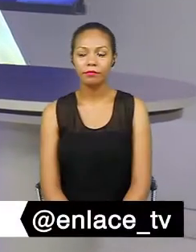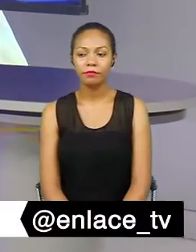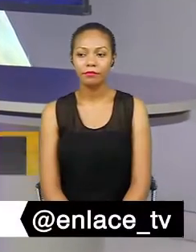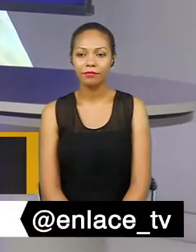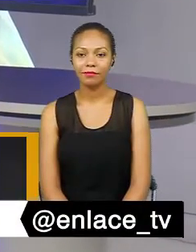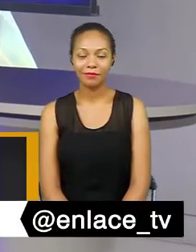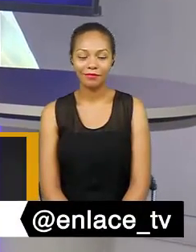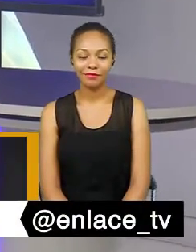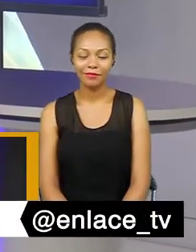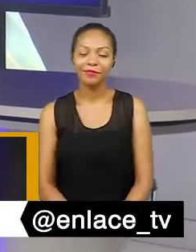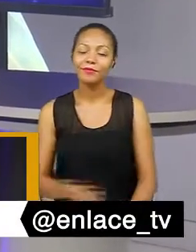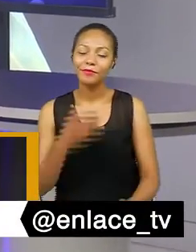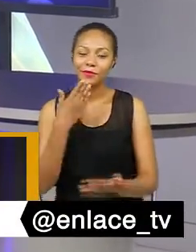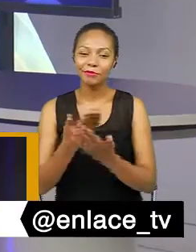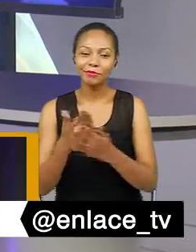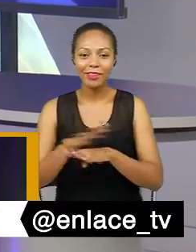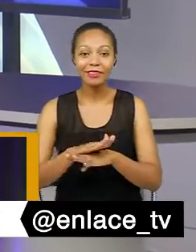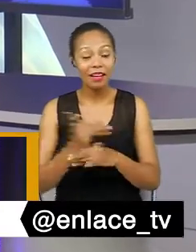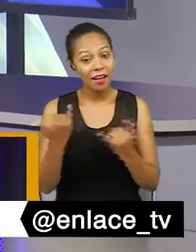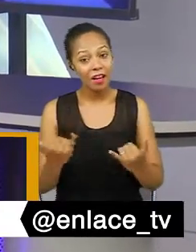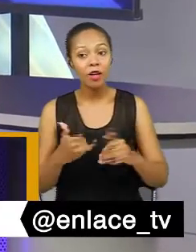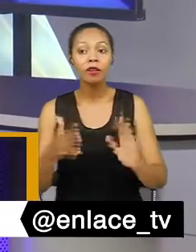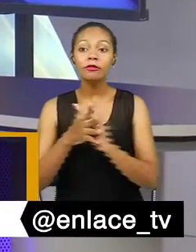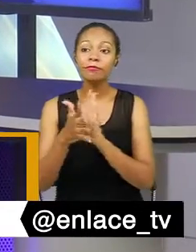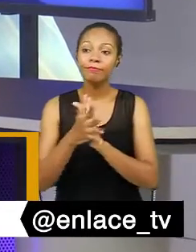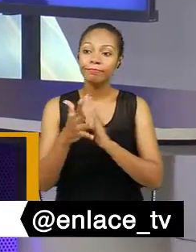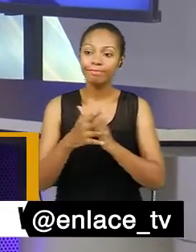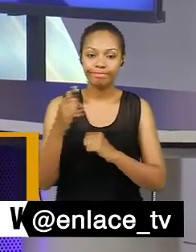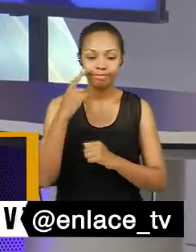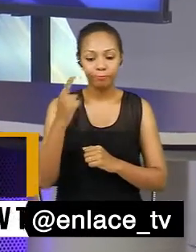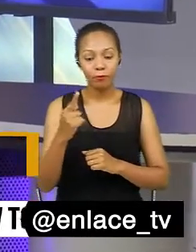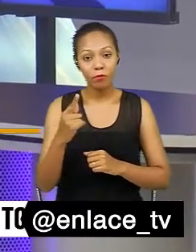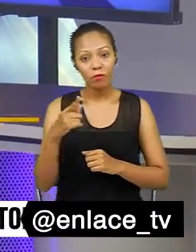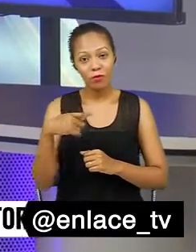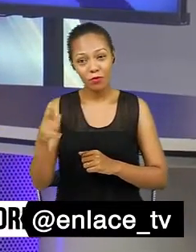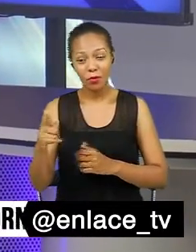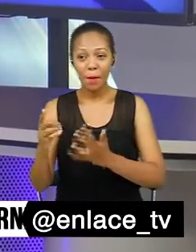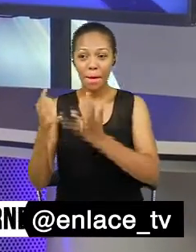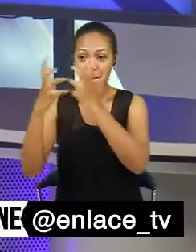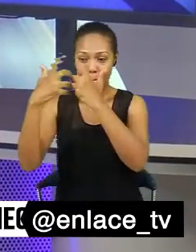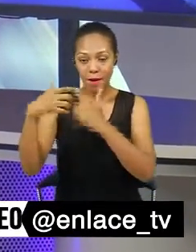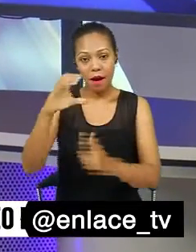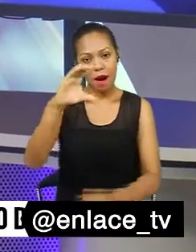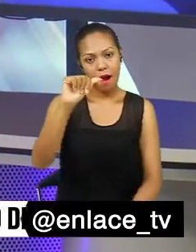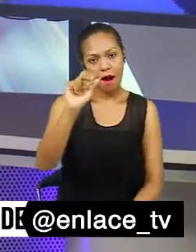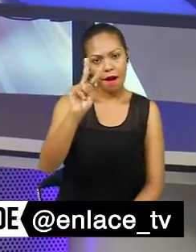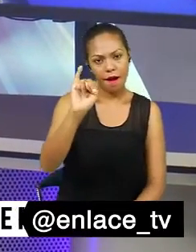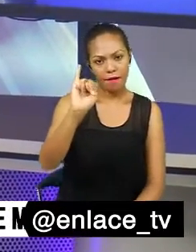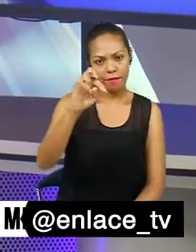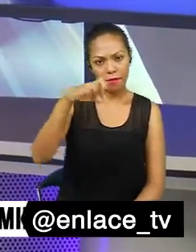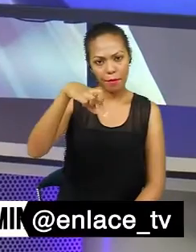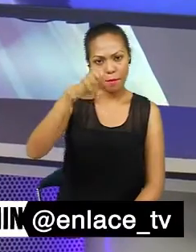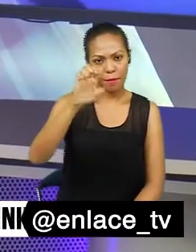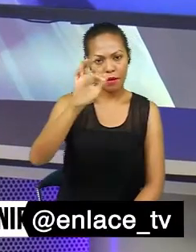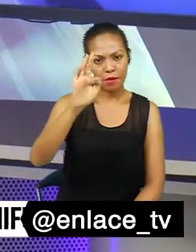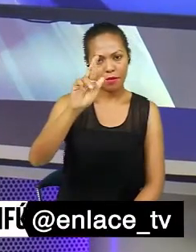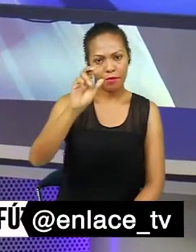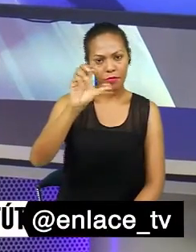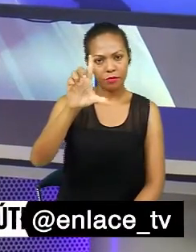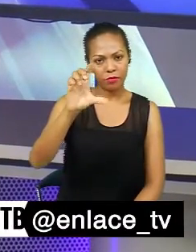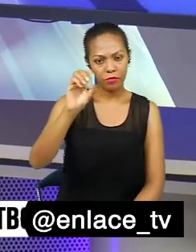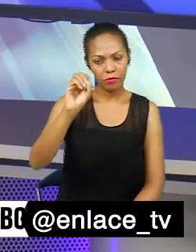Buenas tardes, inicio esta información contándoles que en la glorieta de Cavipetrol se registró en horas de la noche una conflagración de desechos orgánicos que